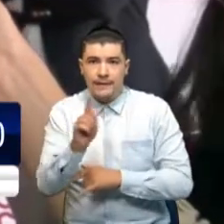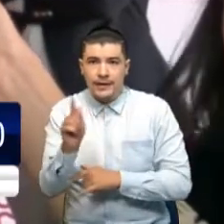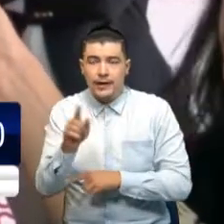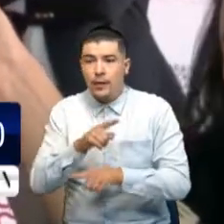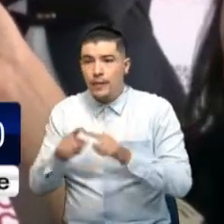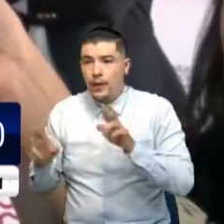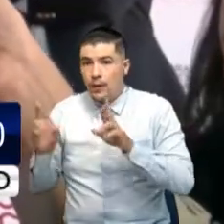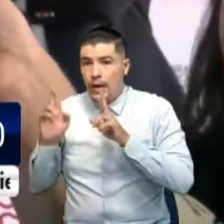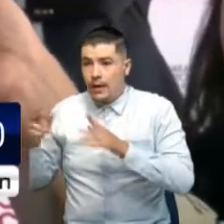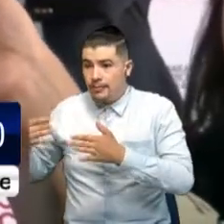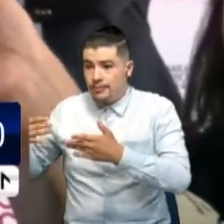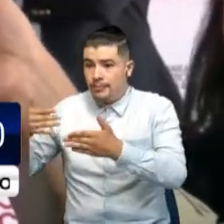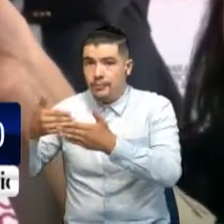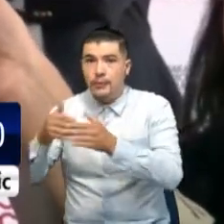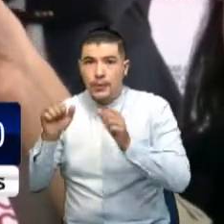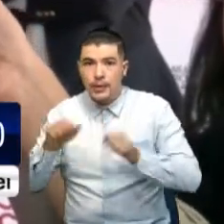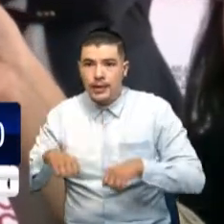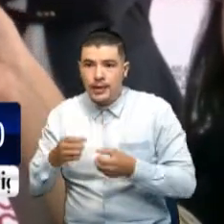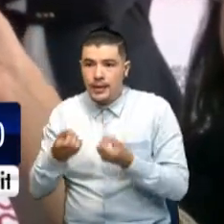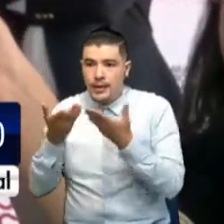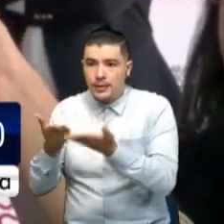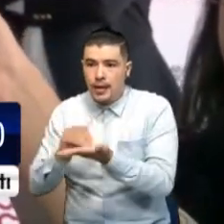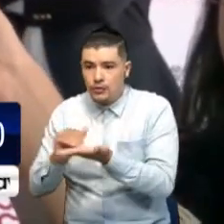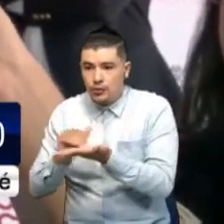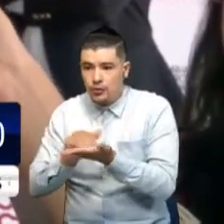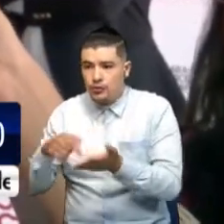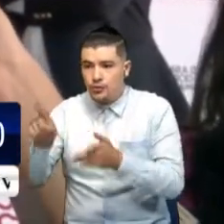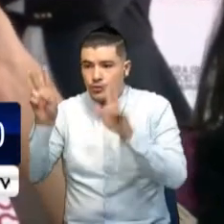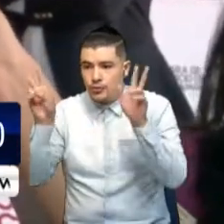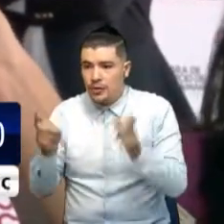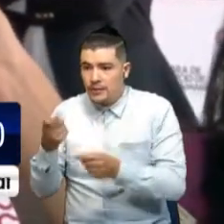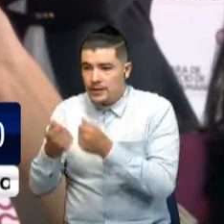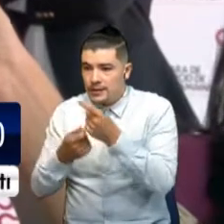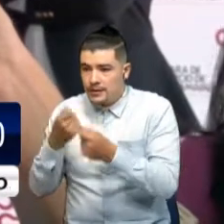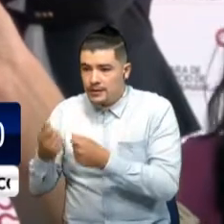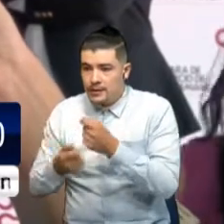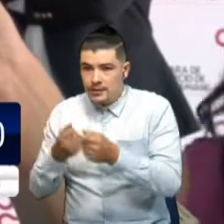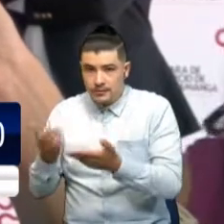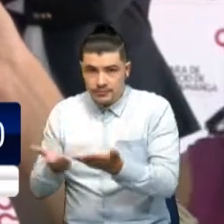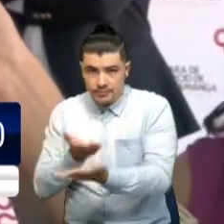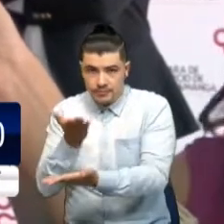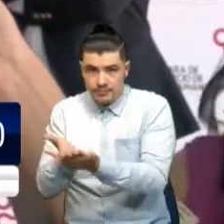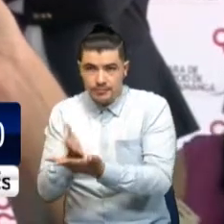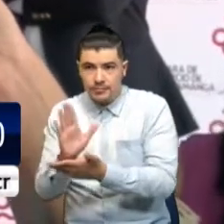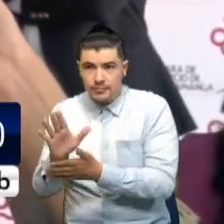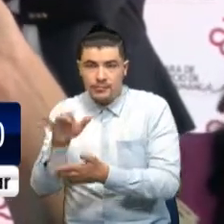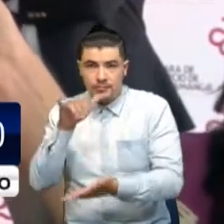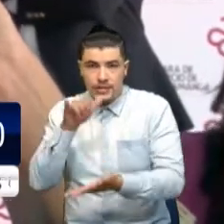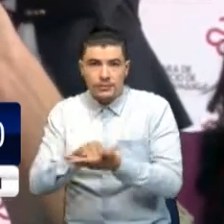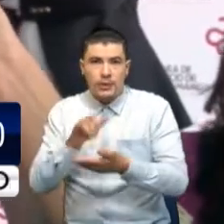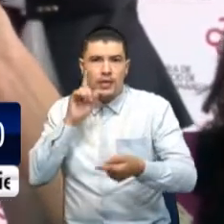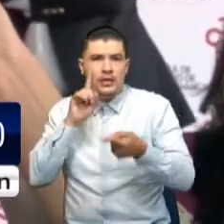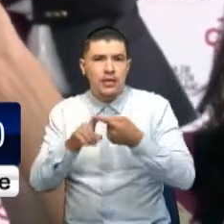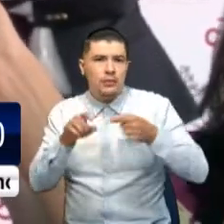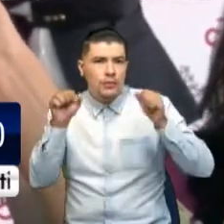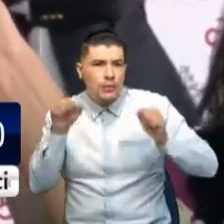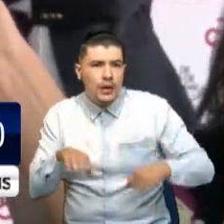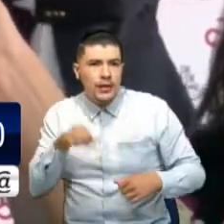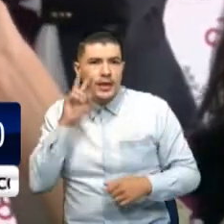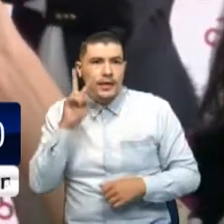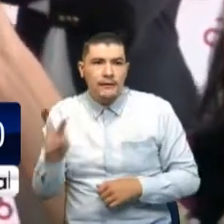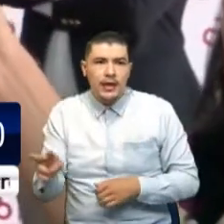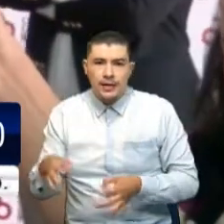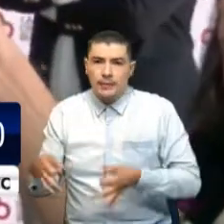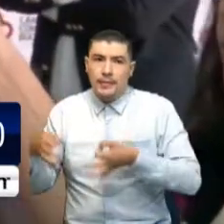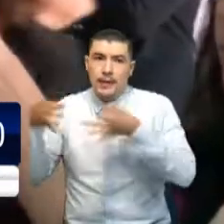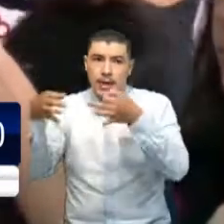ya se haya podido solventar el tema de los recursos que se interpusieron con el fin de ver si se puede